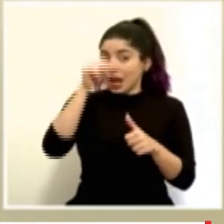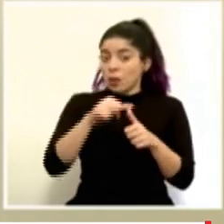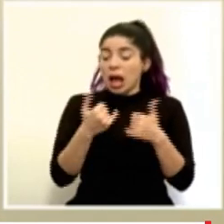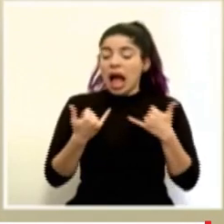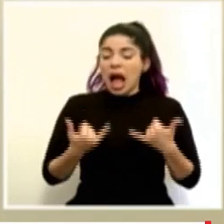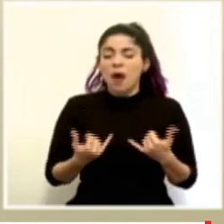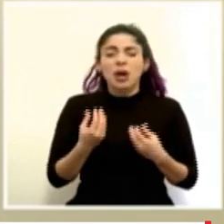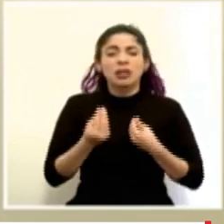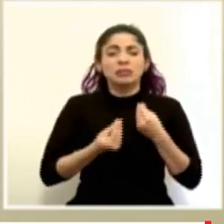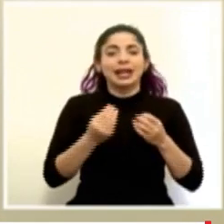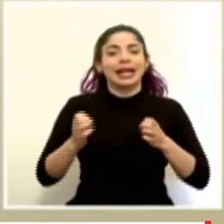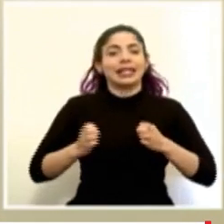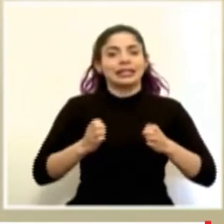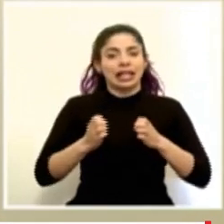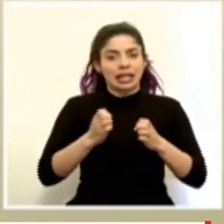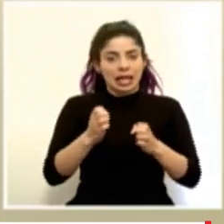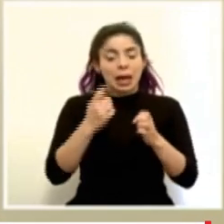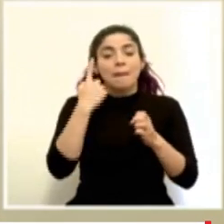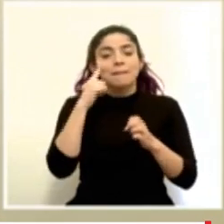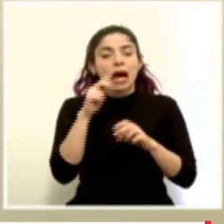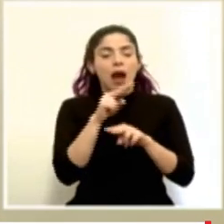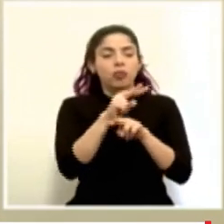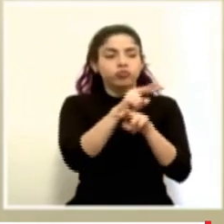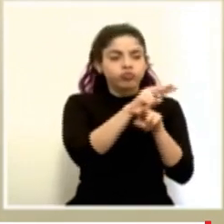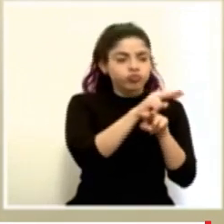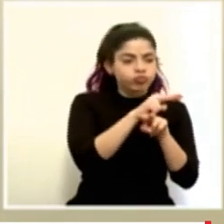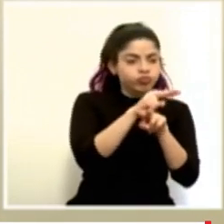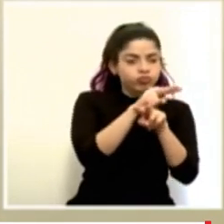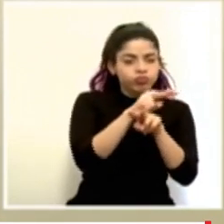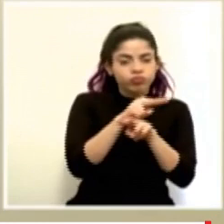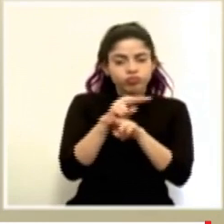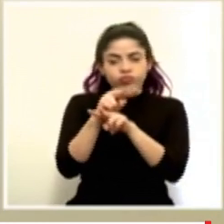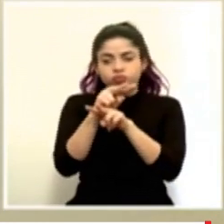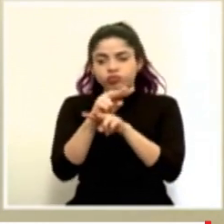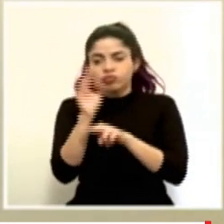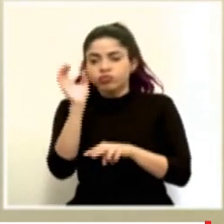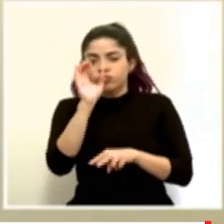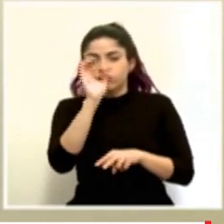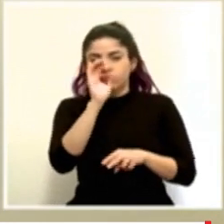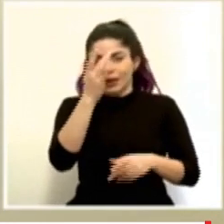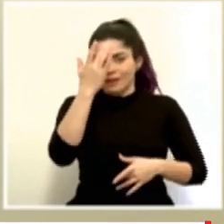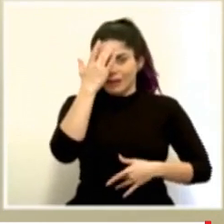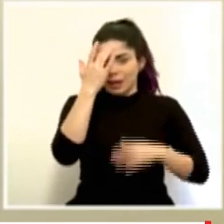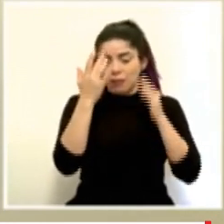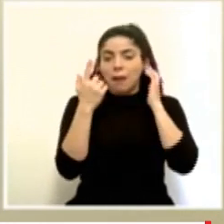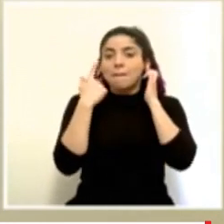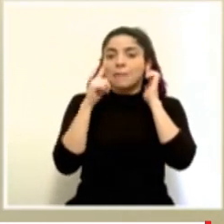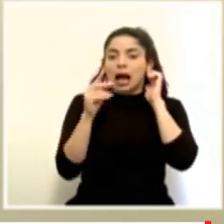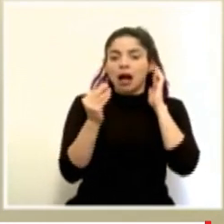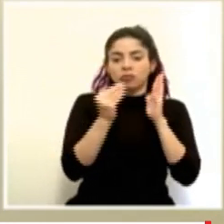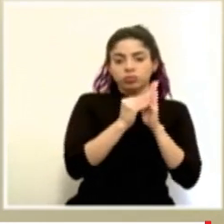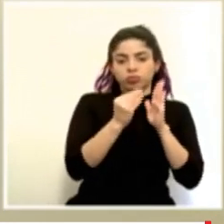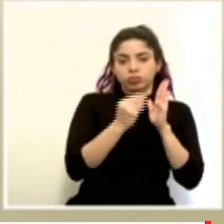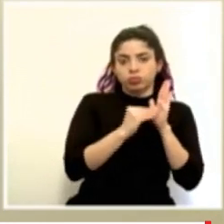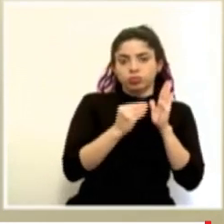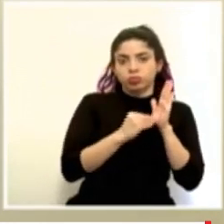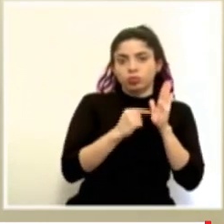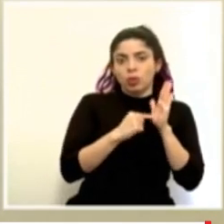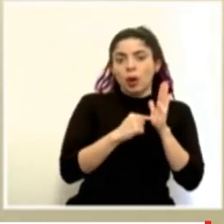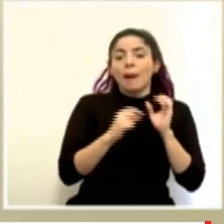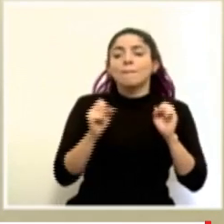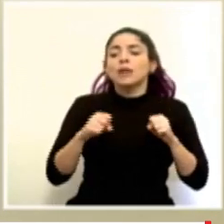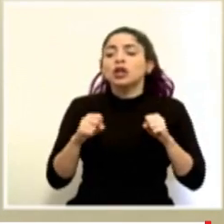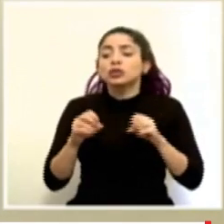que estamos usando son estrategias generalmente de vigilancia para captar más cantidad de casos, justamente para ir documentando las